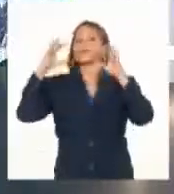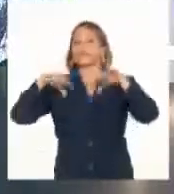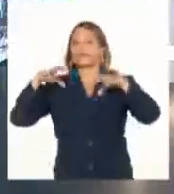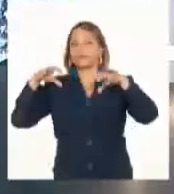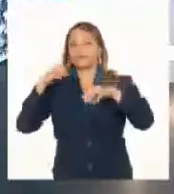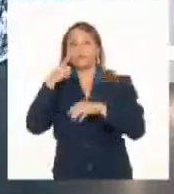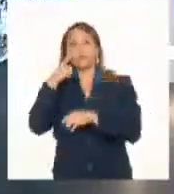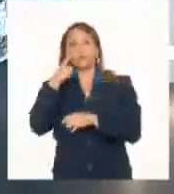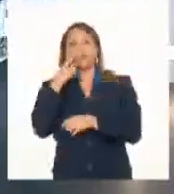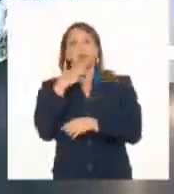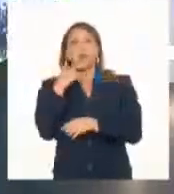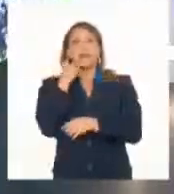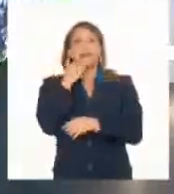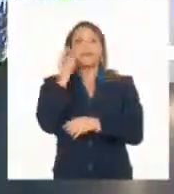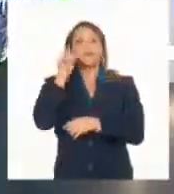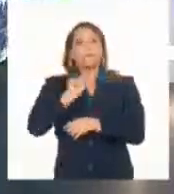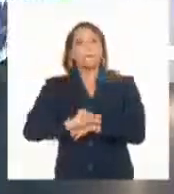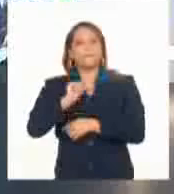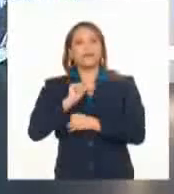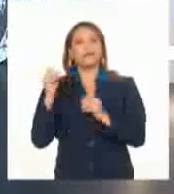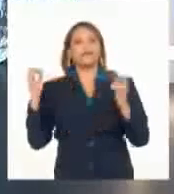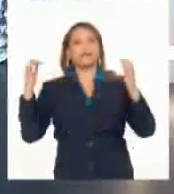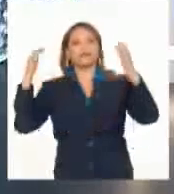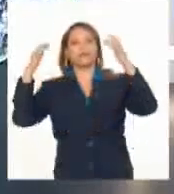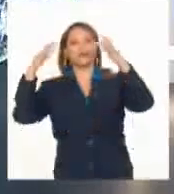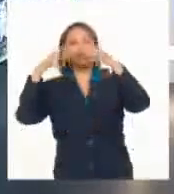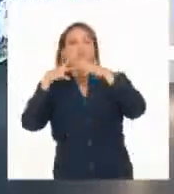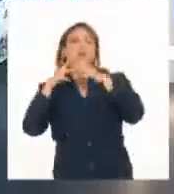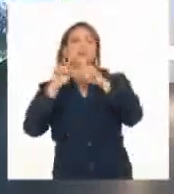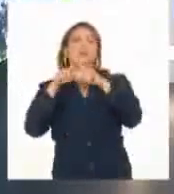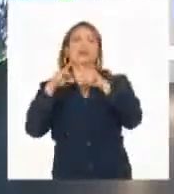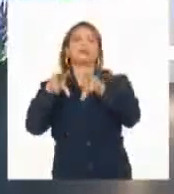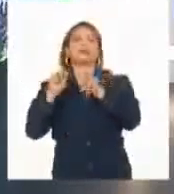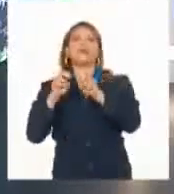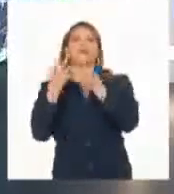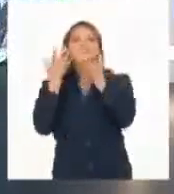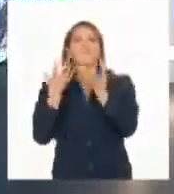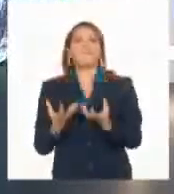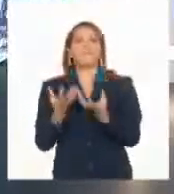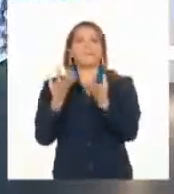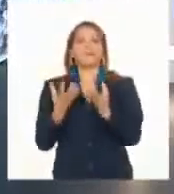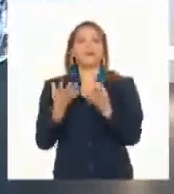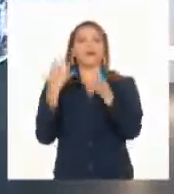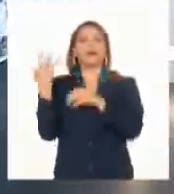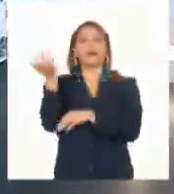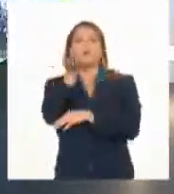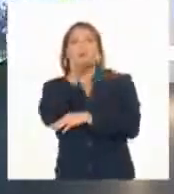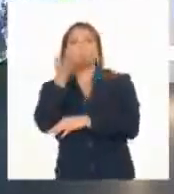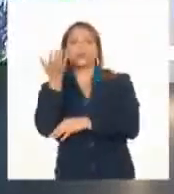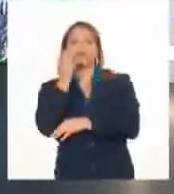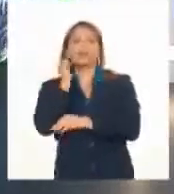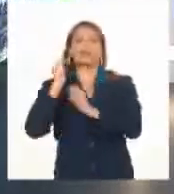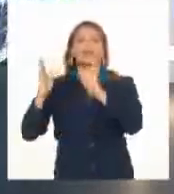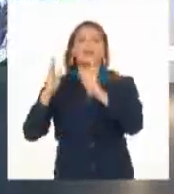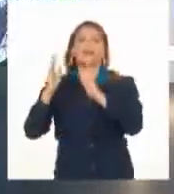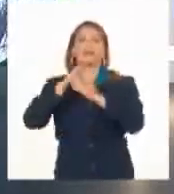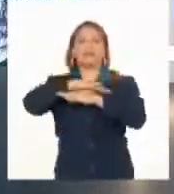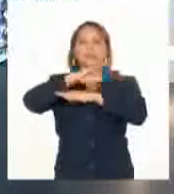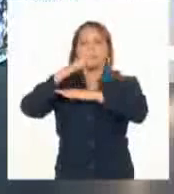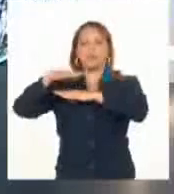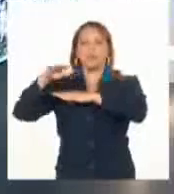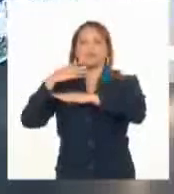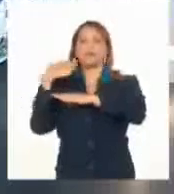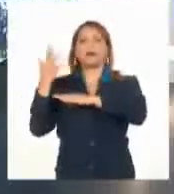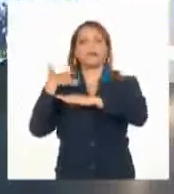cómo predomina poca nubosidad debido a la influencia de una nueva masa de correcto aire sobre la parte occidental de incluso nuestro las país. Temperaturas más